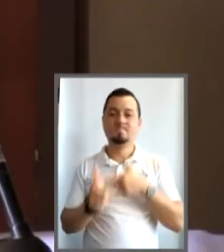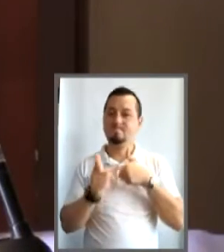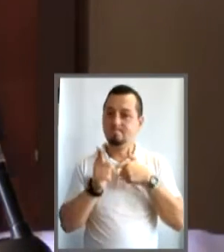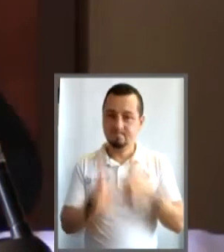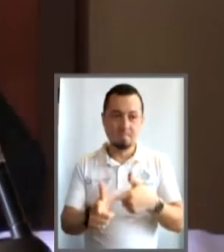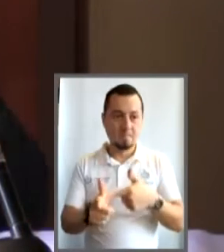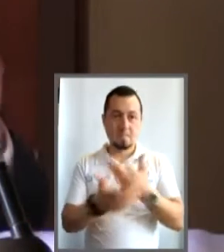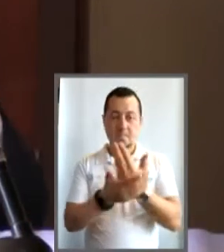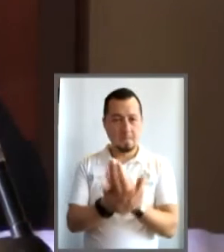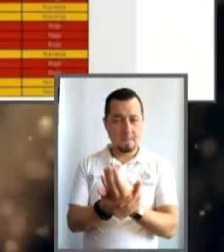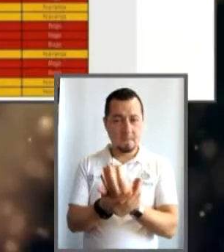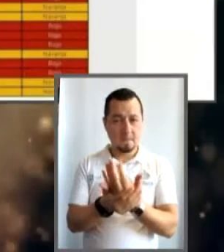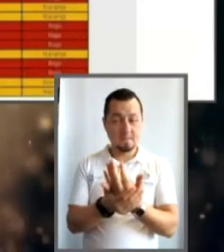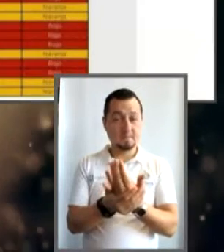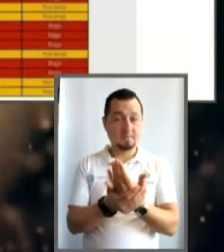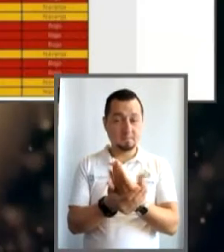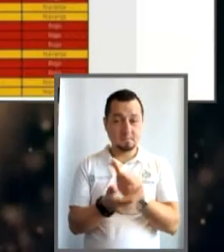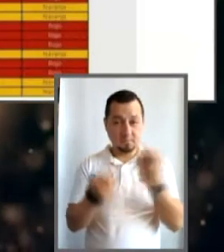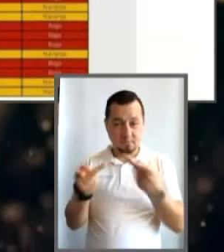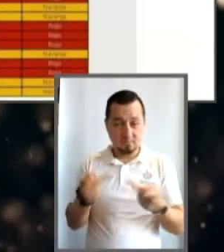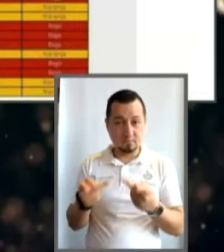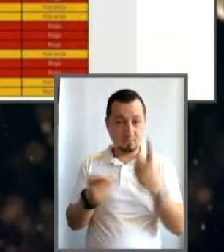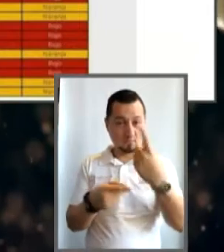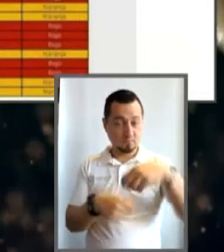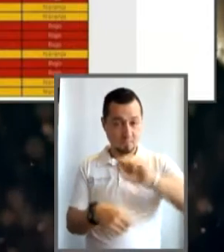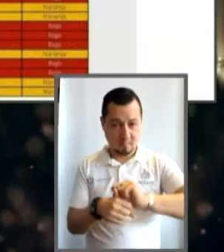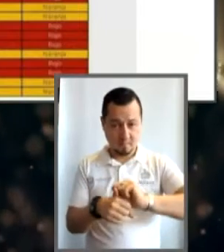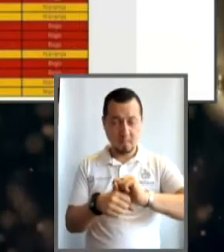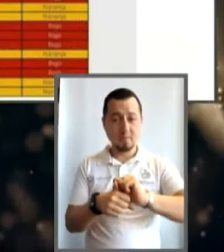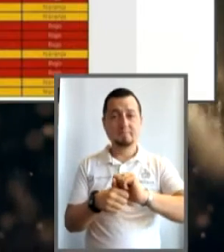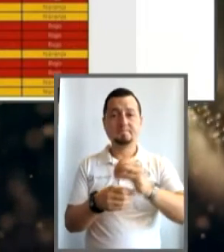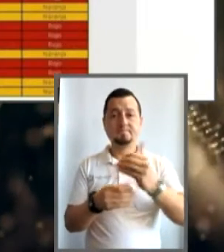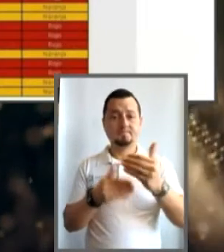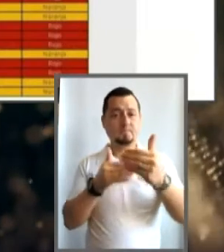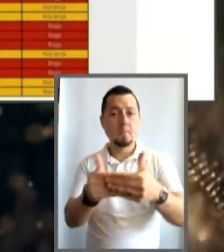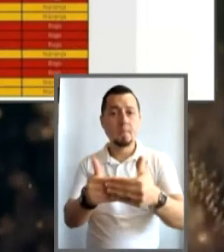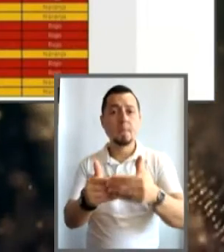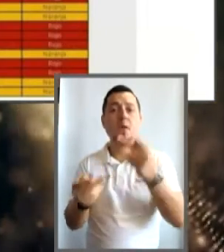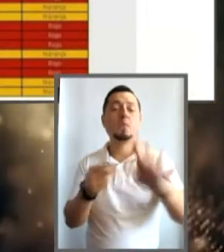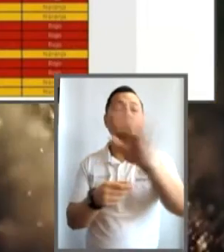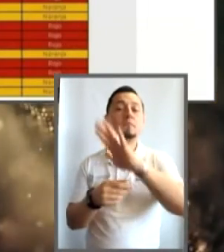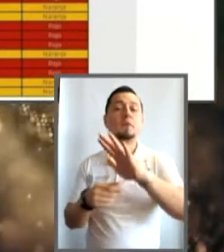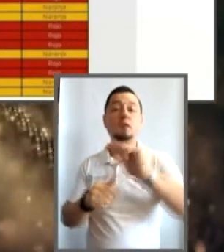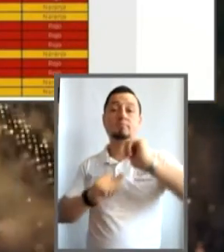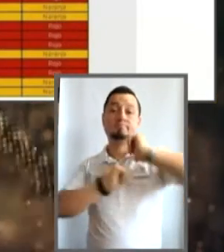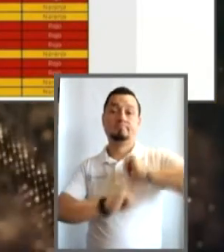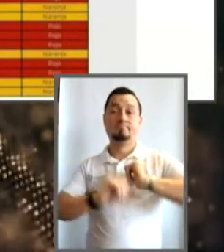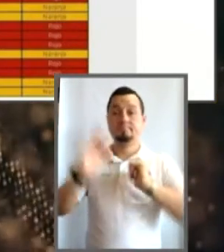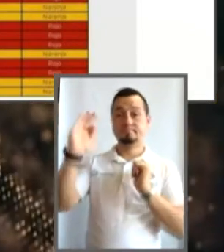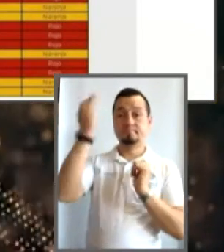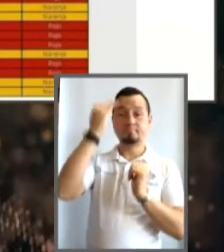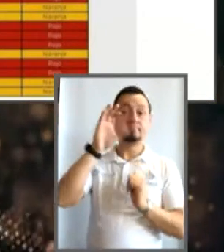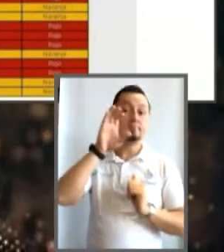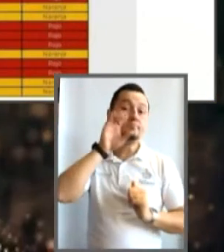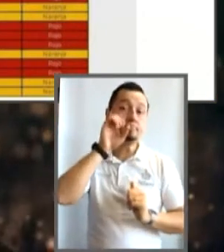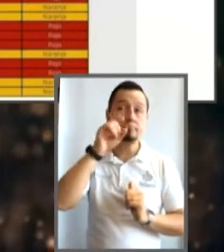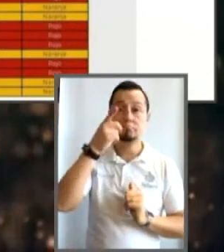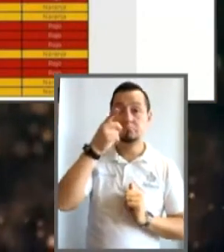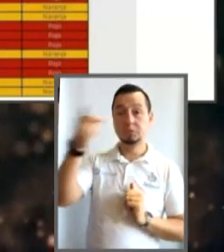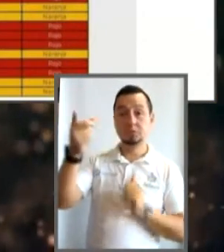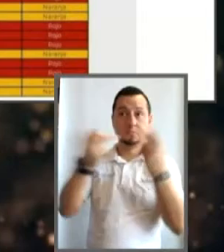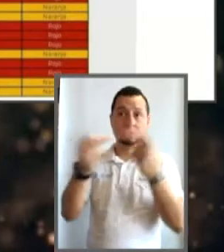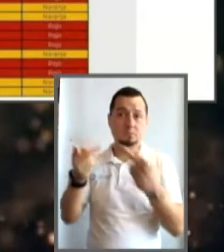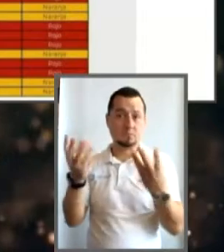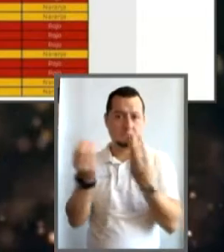pero vamos a adecuar ya homologar las actividades permitidas por la autoridad federal en el semáforo naranja que son